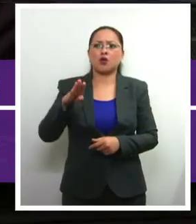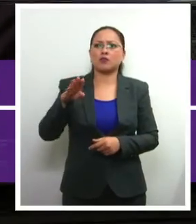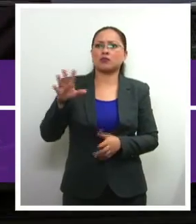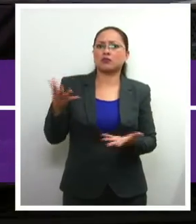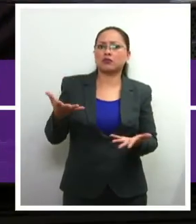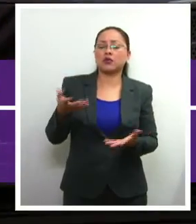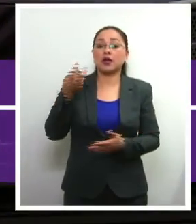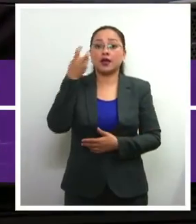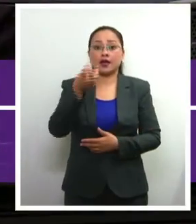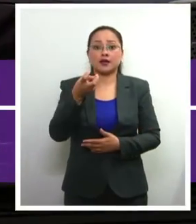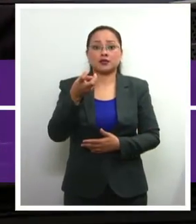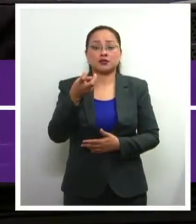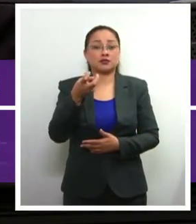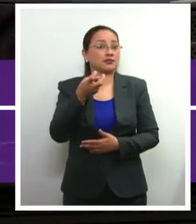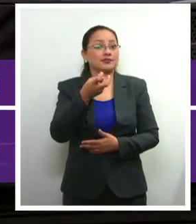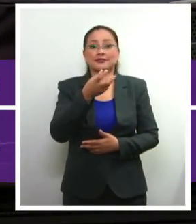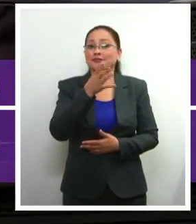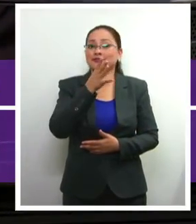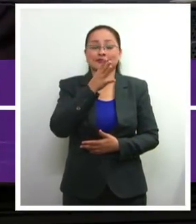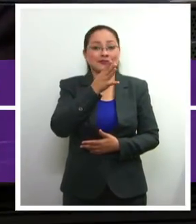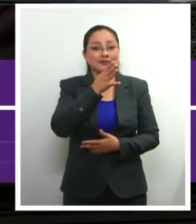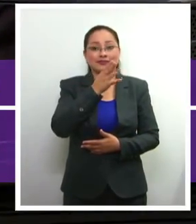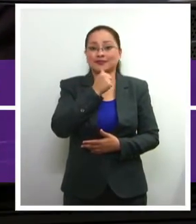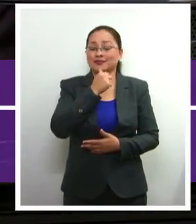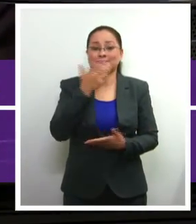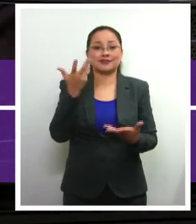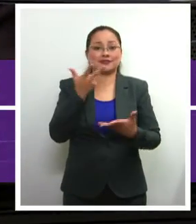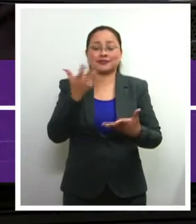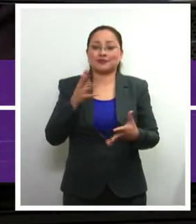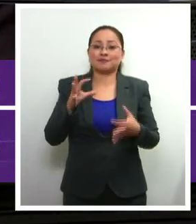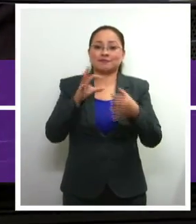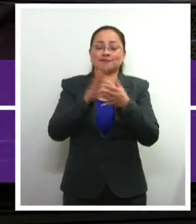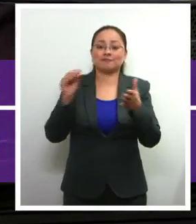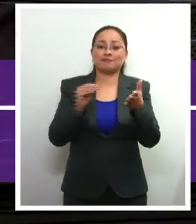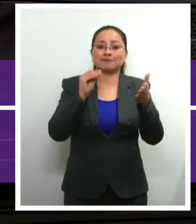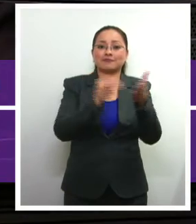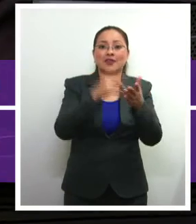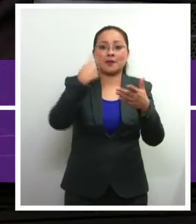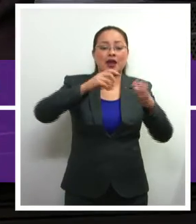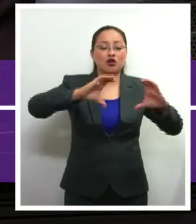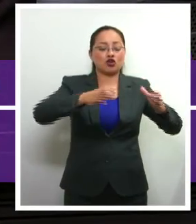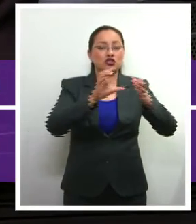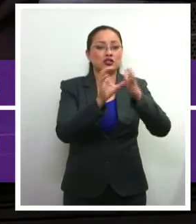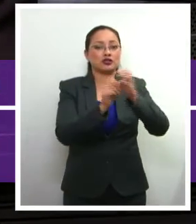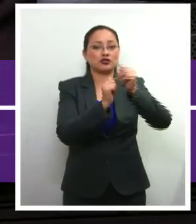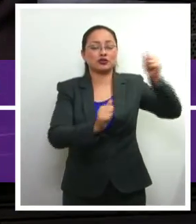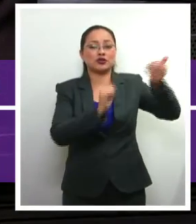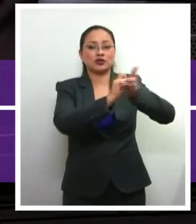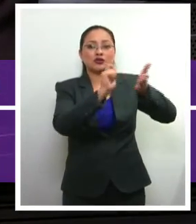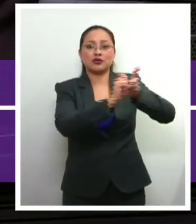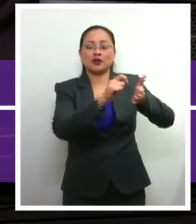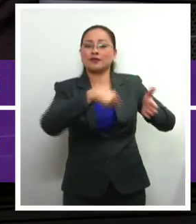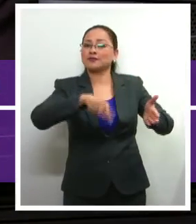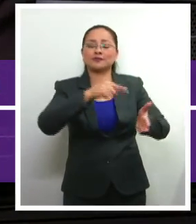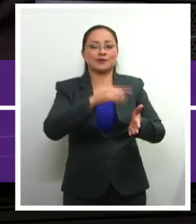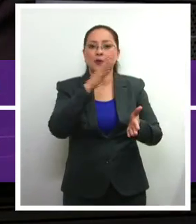entiendo que esto es un impedimento para ser parte de este constituyente, de acuerdo al